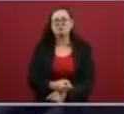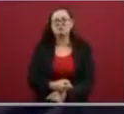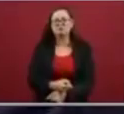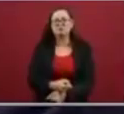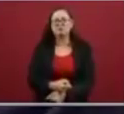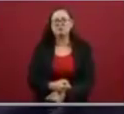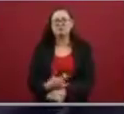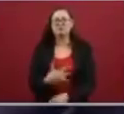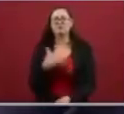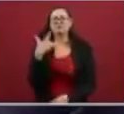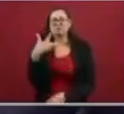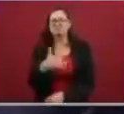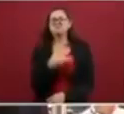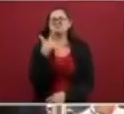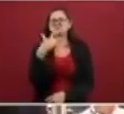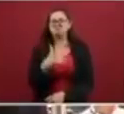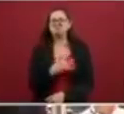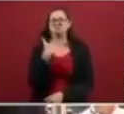que me siento